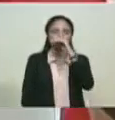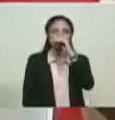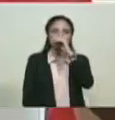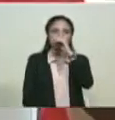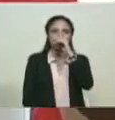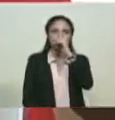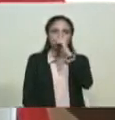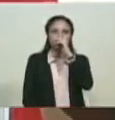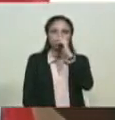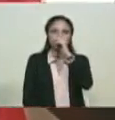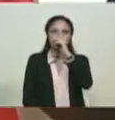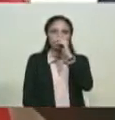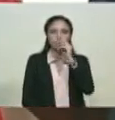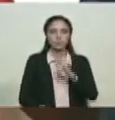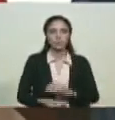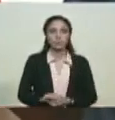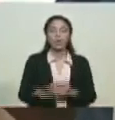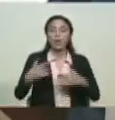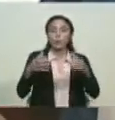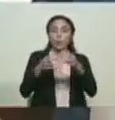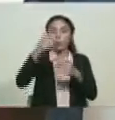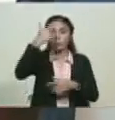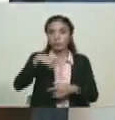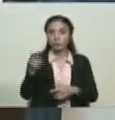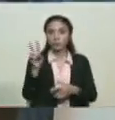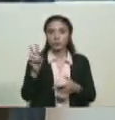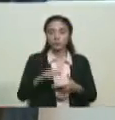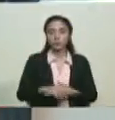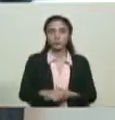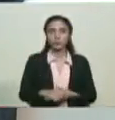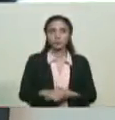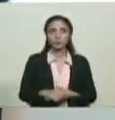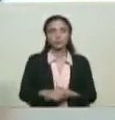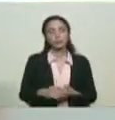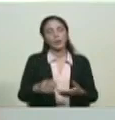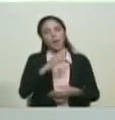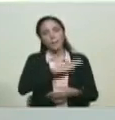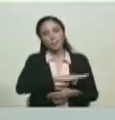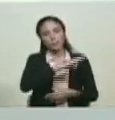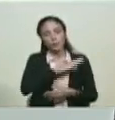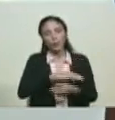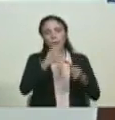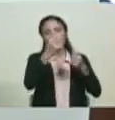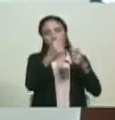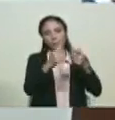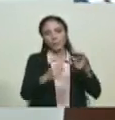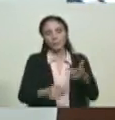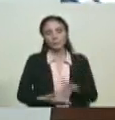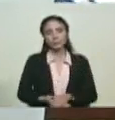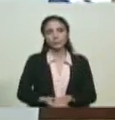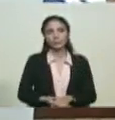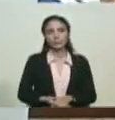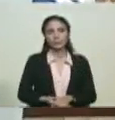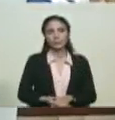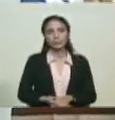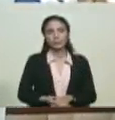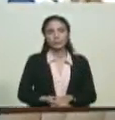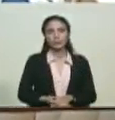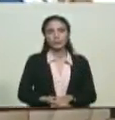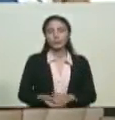las brigadas somos venezuela donde están las misiones y las grandes misiones y ellos mismos